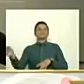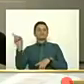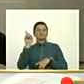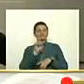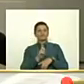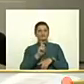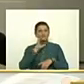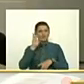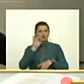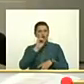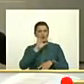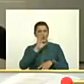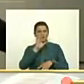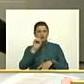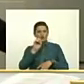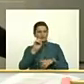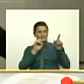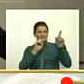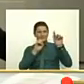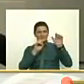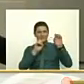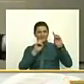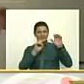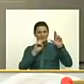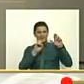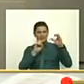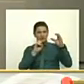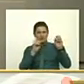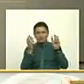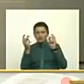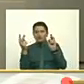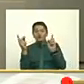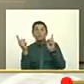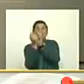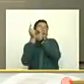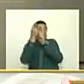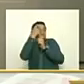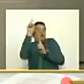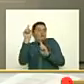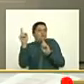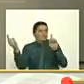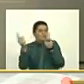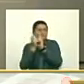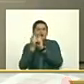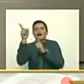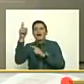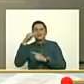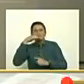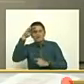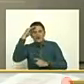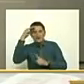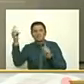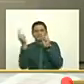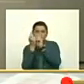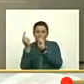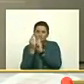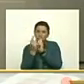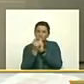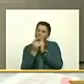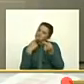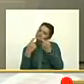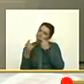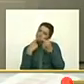este negocio, el señor Federico Gaviria, que se encuentran por casualidad en Medellín, y